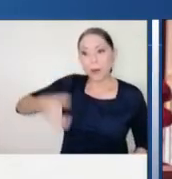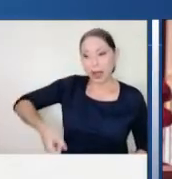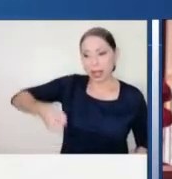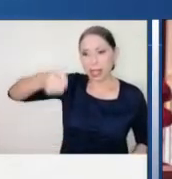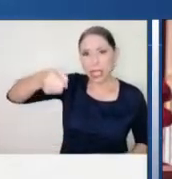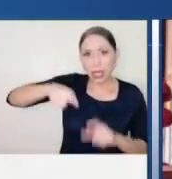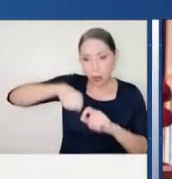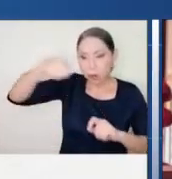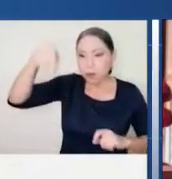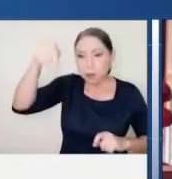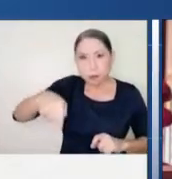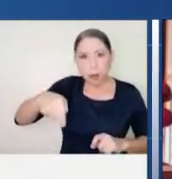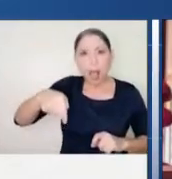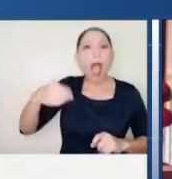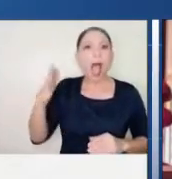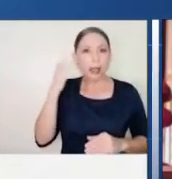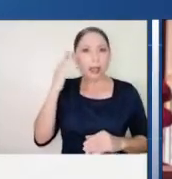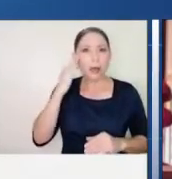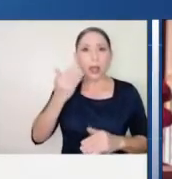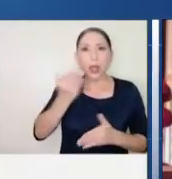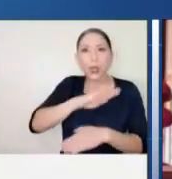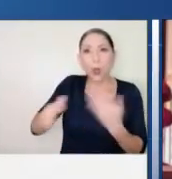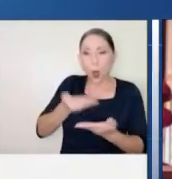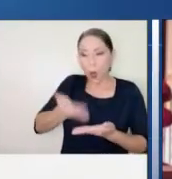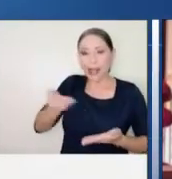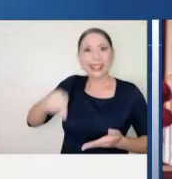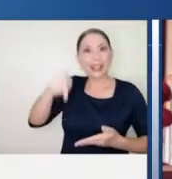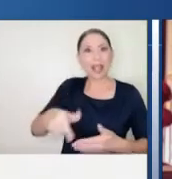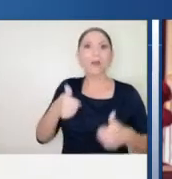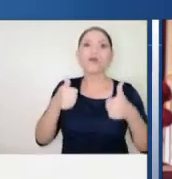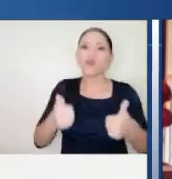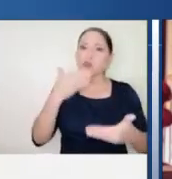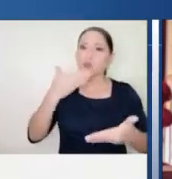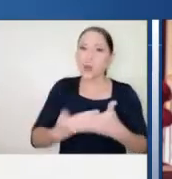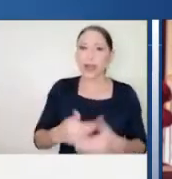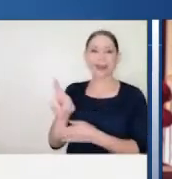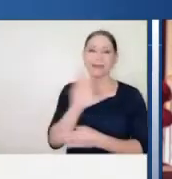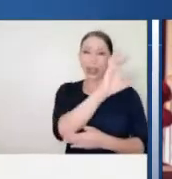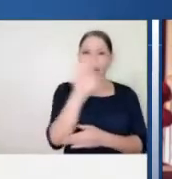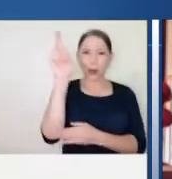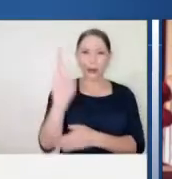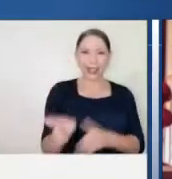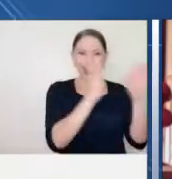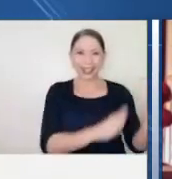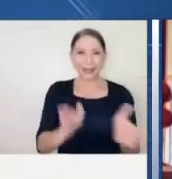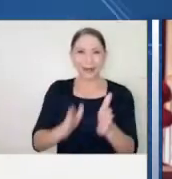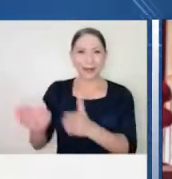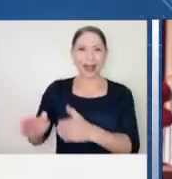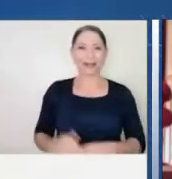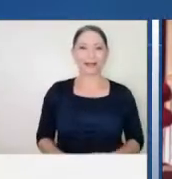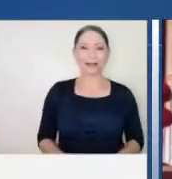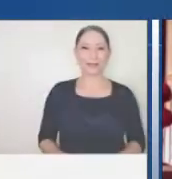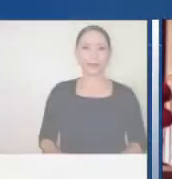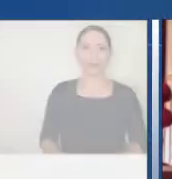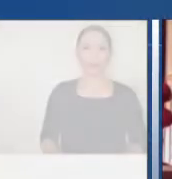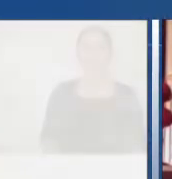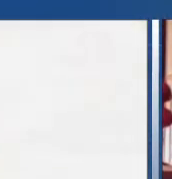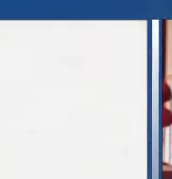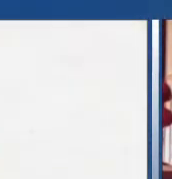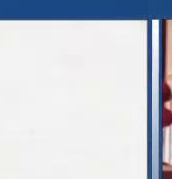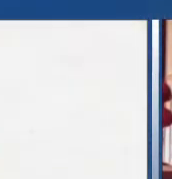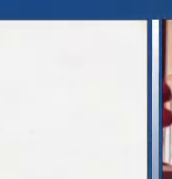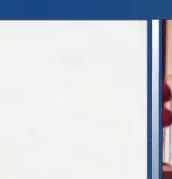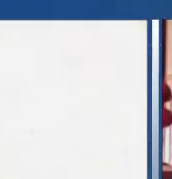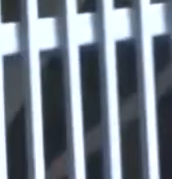hemos optado por practicar más en familia, más que en grupos laborales o grupos estudiantiles, practicar más